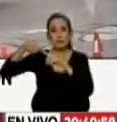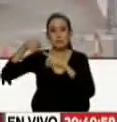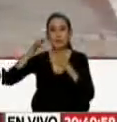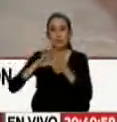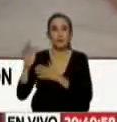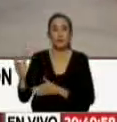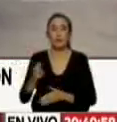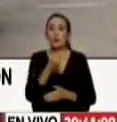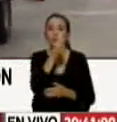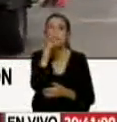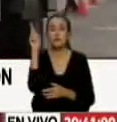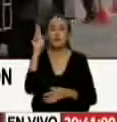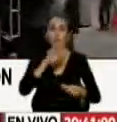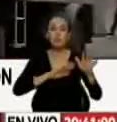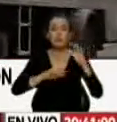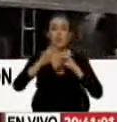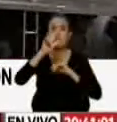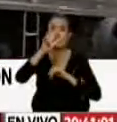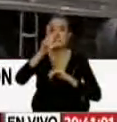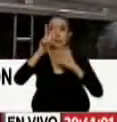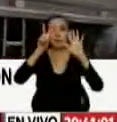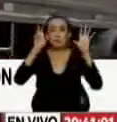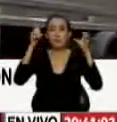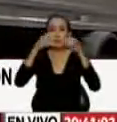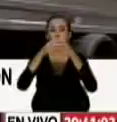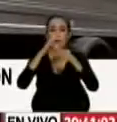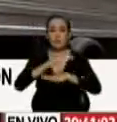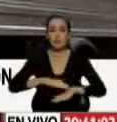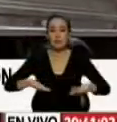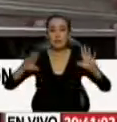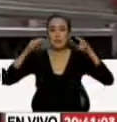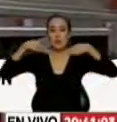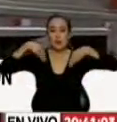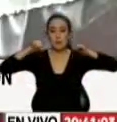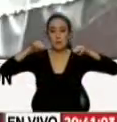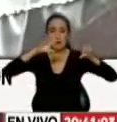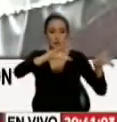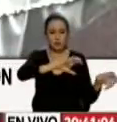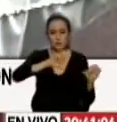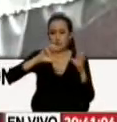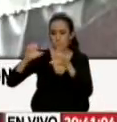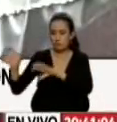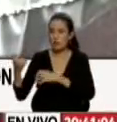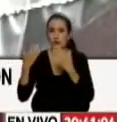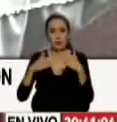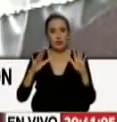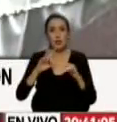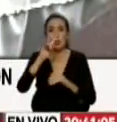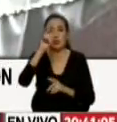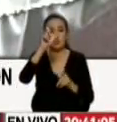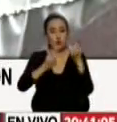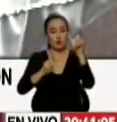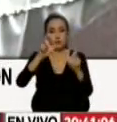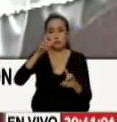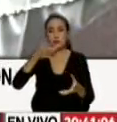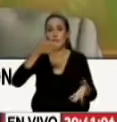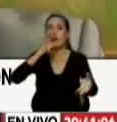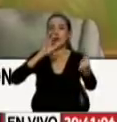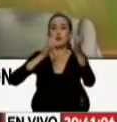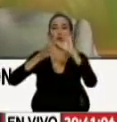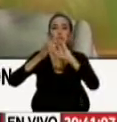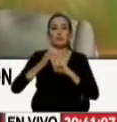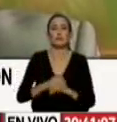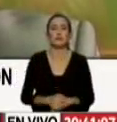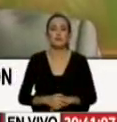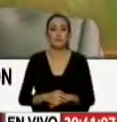Villaflora. Al menos 370 litros fueron retirados del mercado el 5 de septiembre. Dos personas habrían ingerido el producto. Les